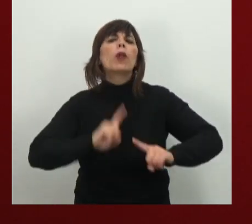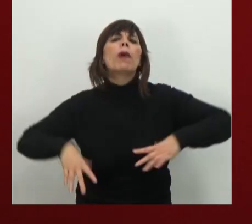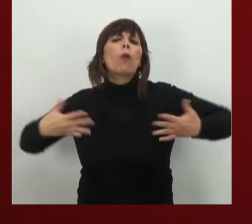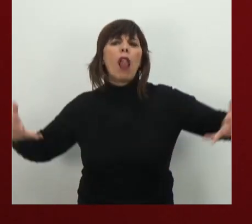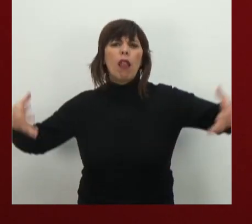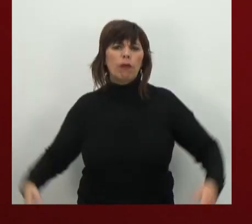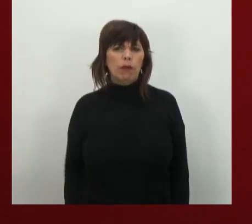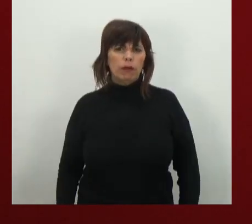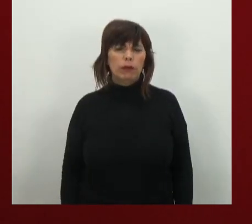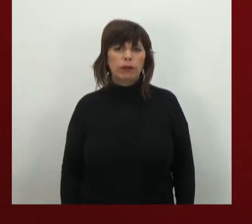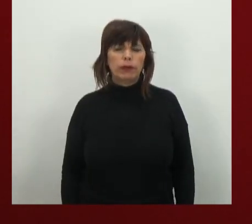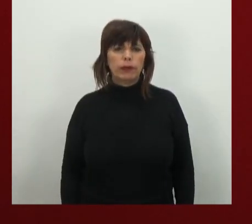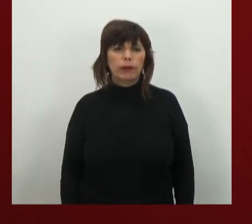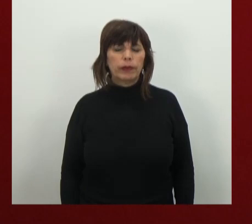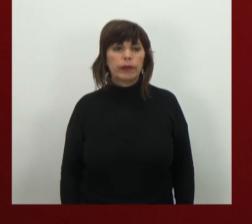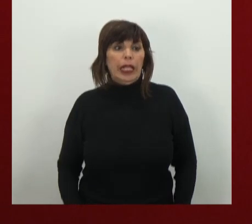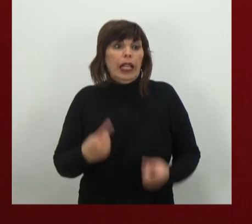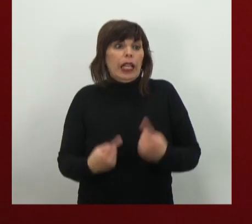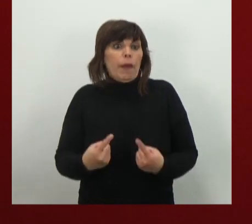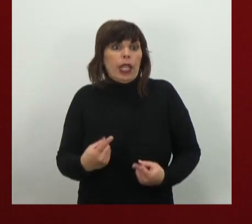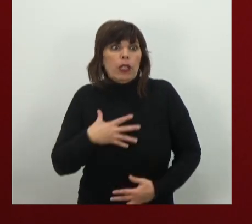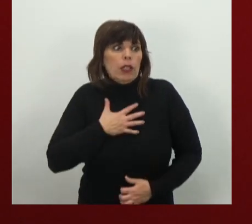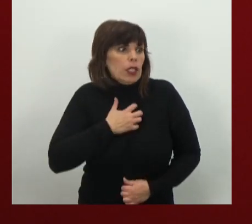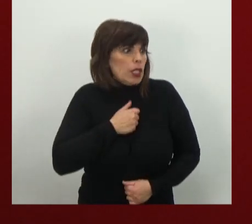veces estamos tan agobiados,